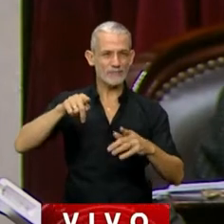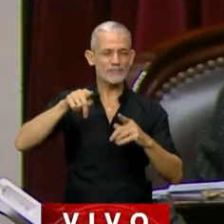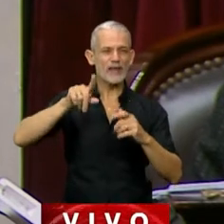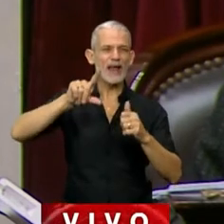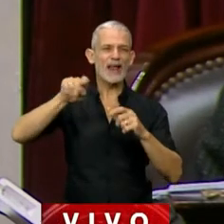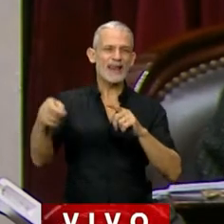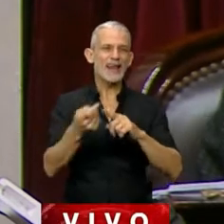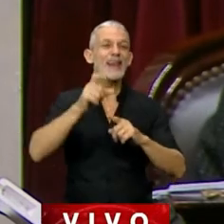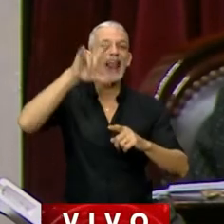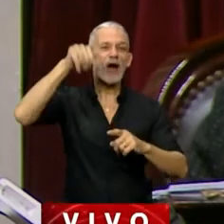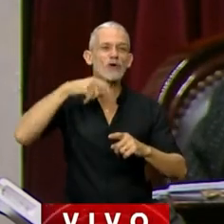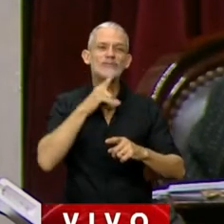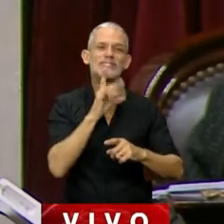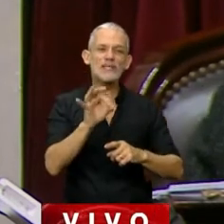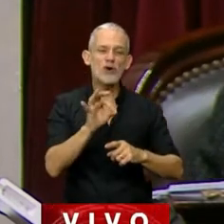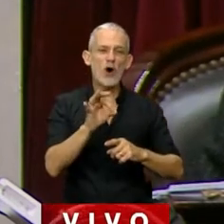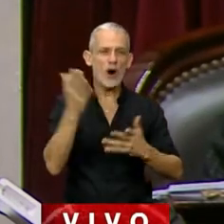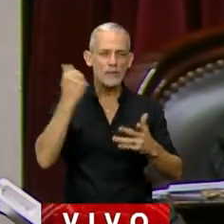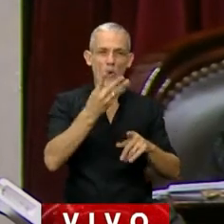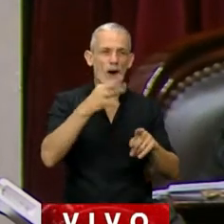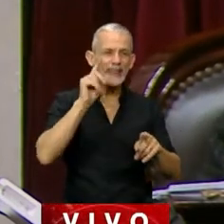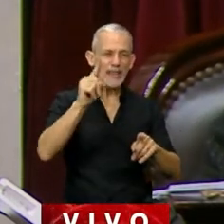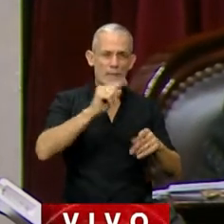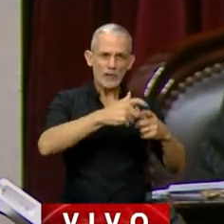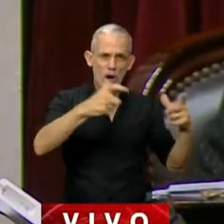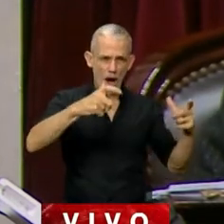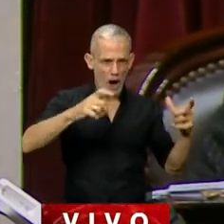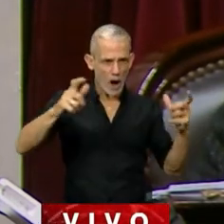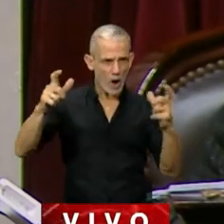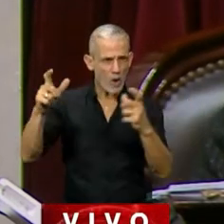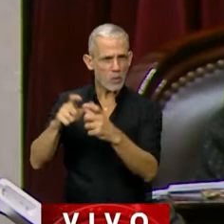pasó de esas 40.000 toneladas a